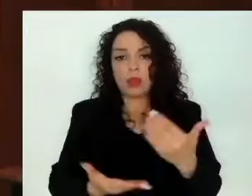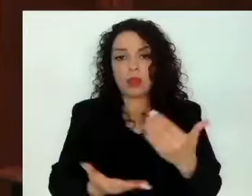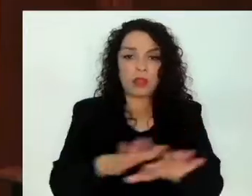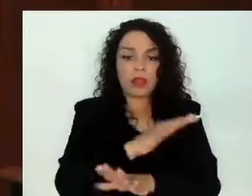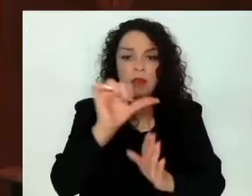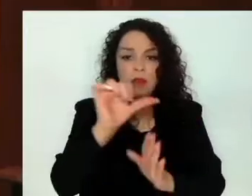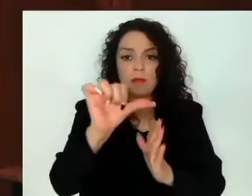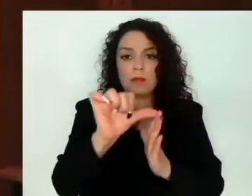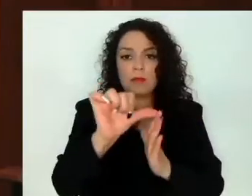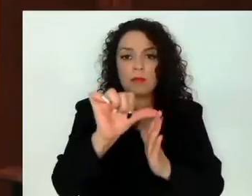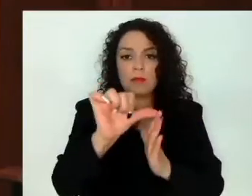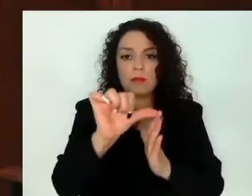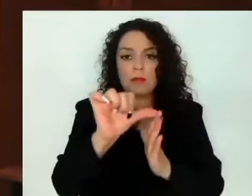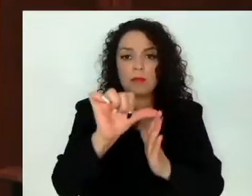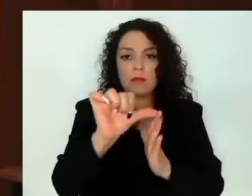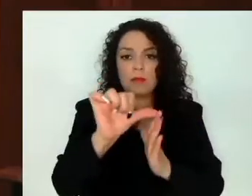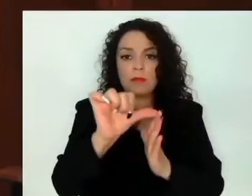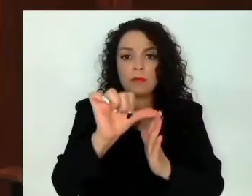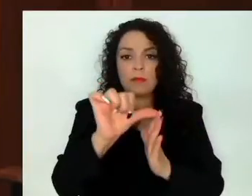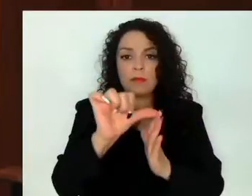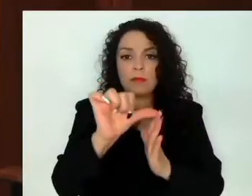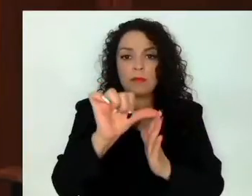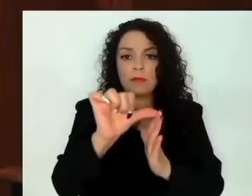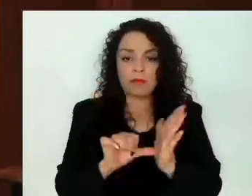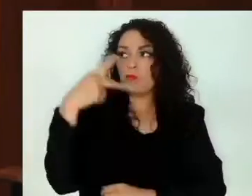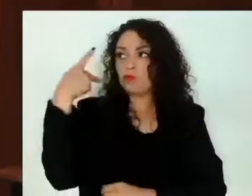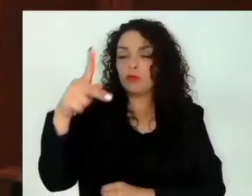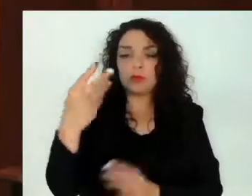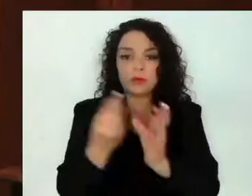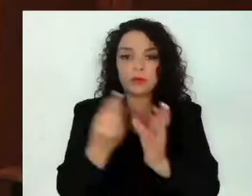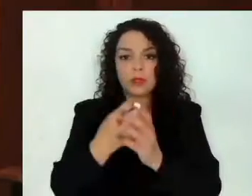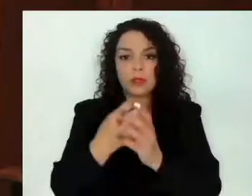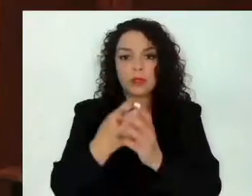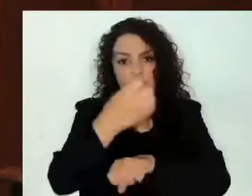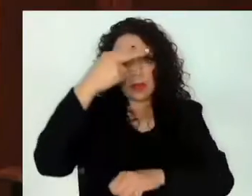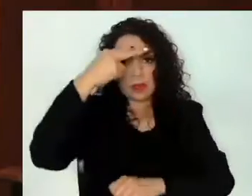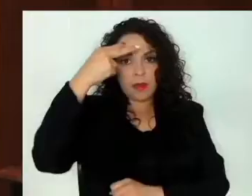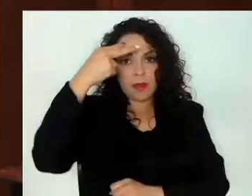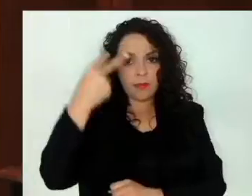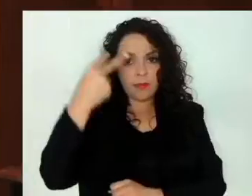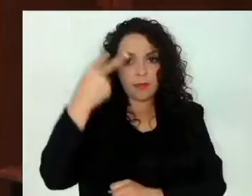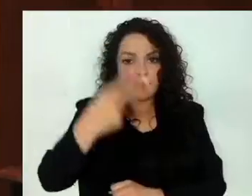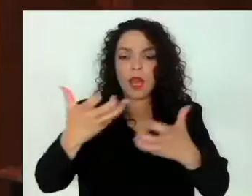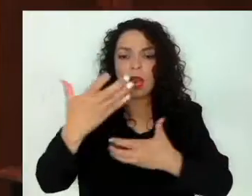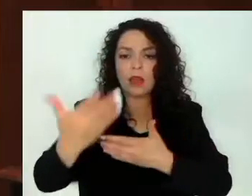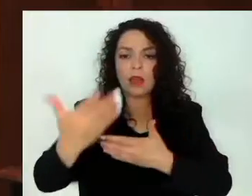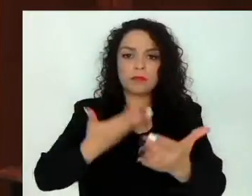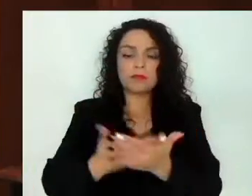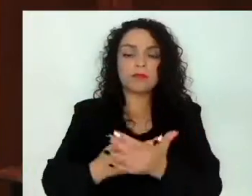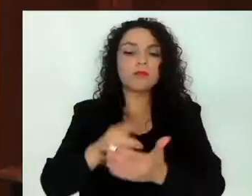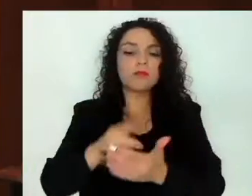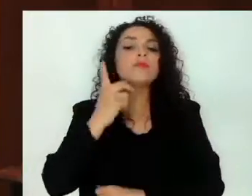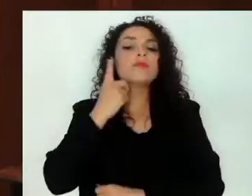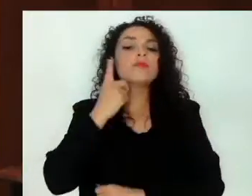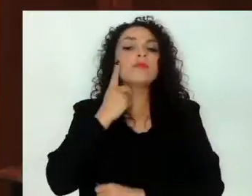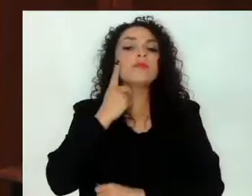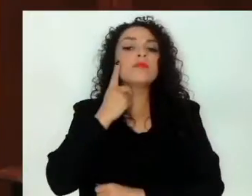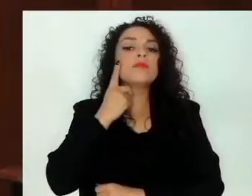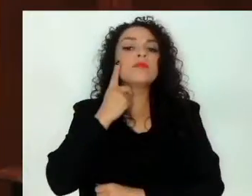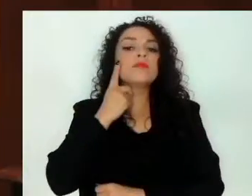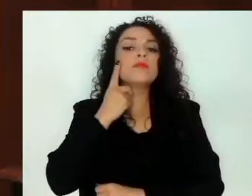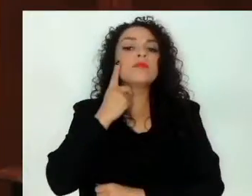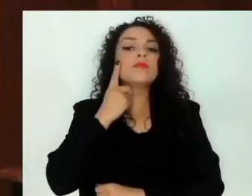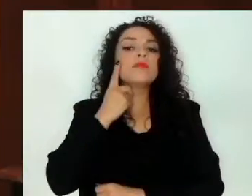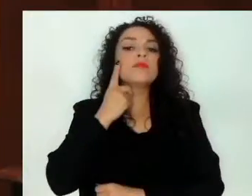artículo del Código Penal del Estado de México, presentado por la diputada Araceli Casasola Salazar, la diputada